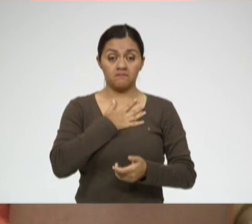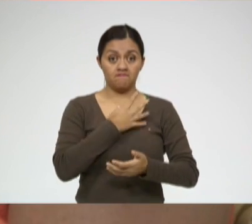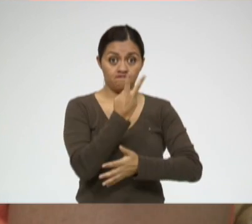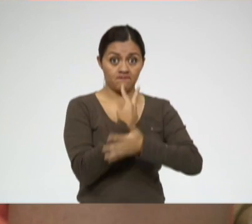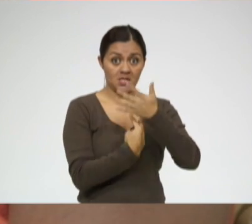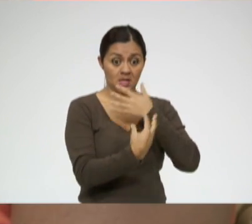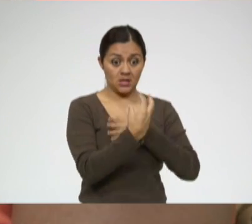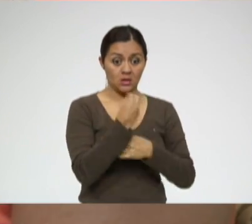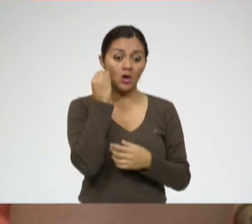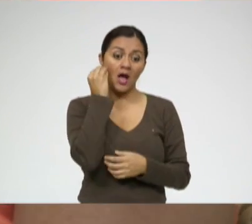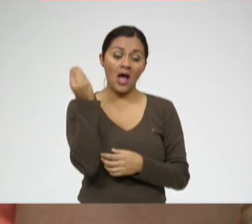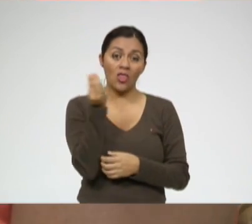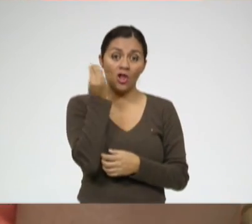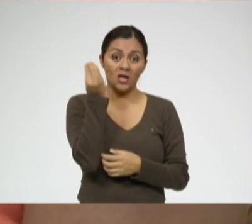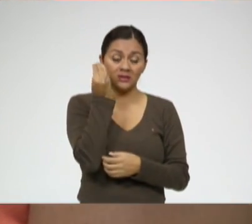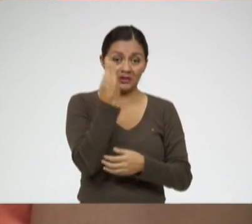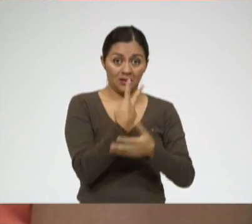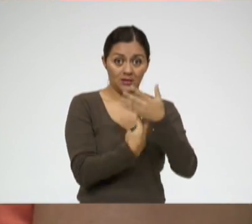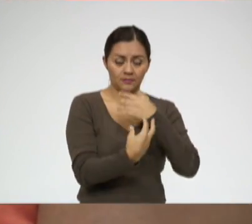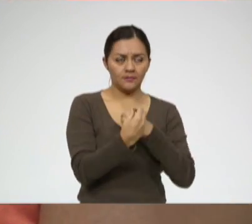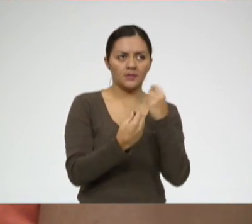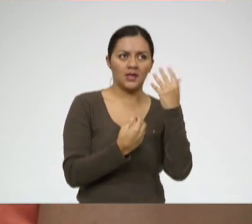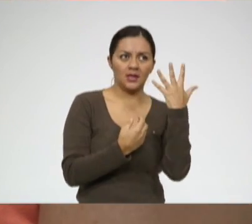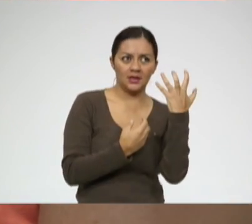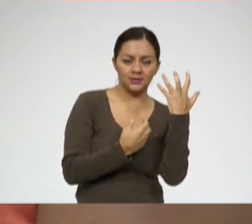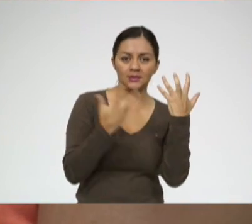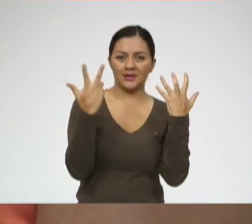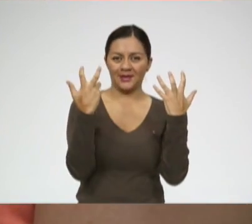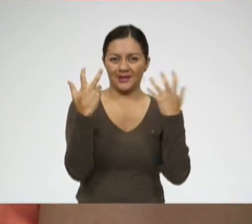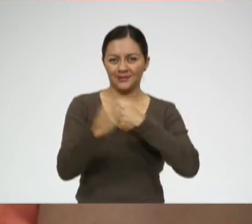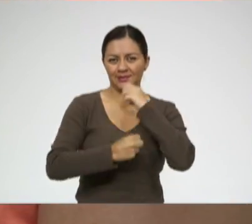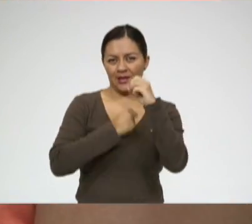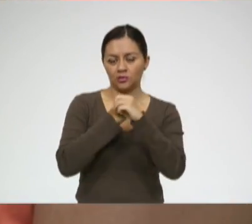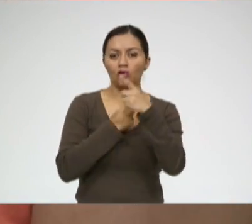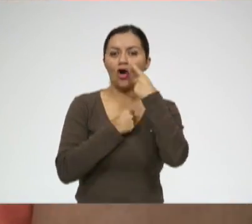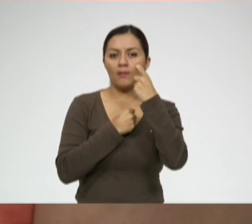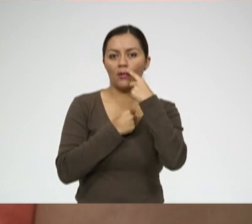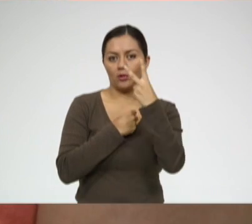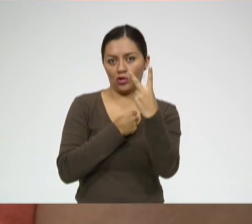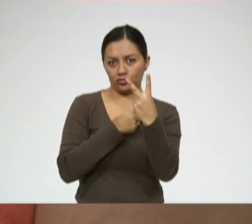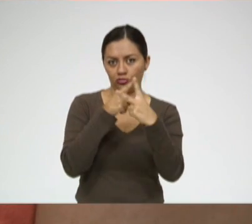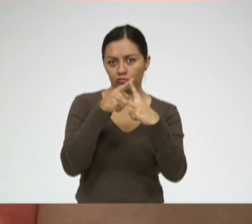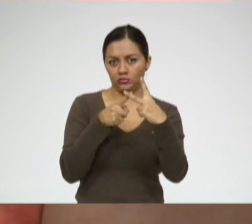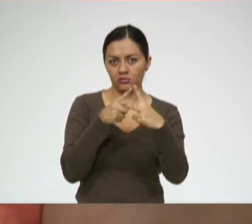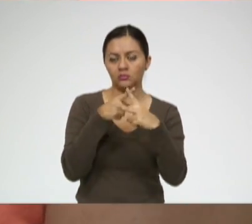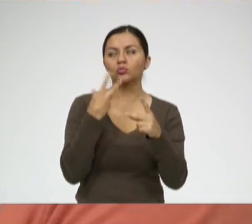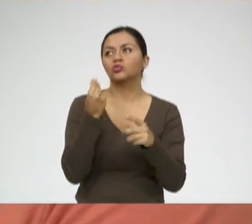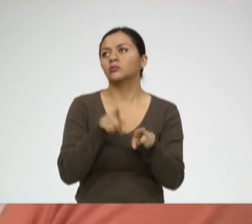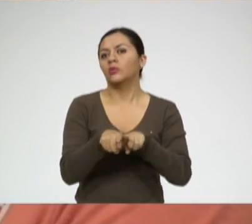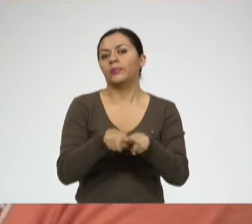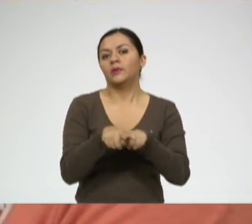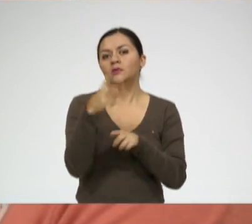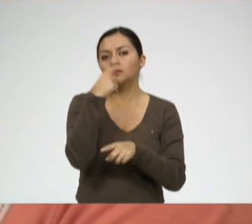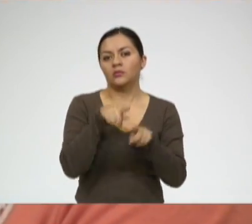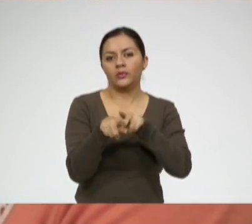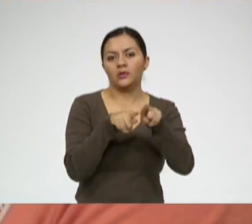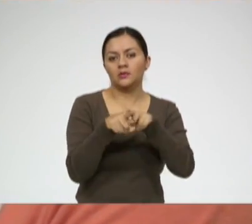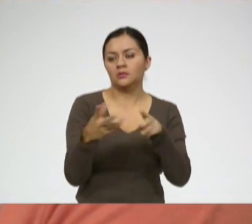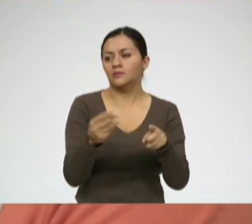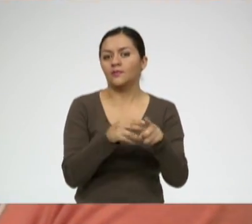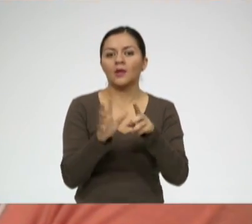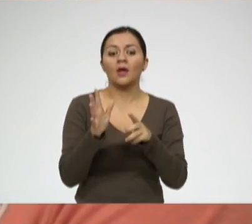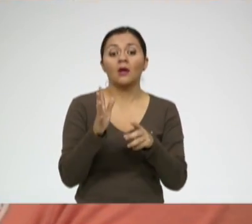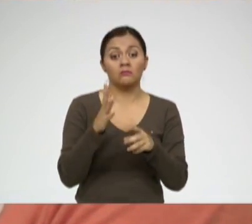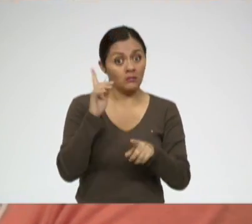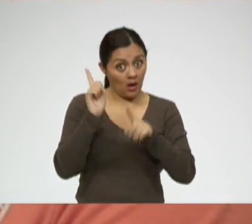dos adolescentes que están entre 15 y 13 años, por el hecho de ser varones existe la competitividad. De repente han